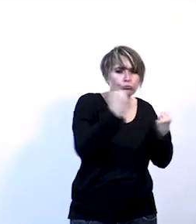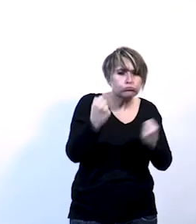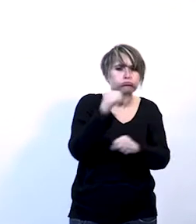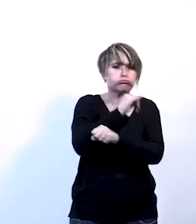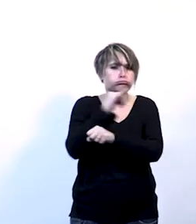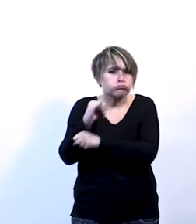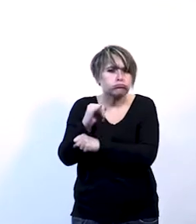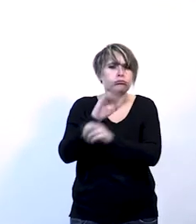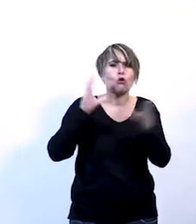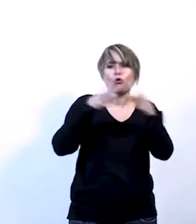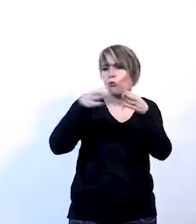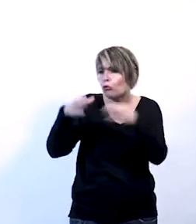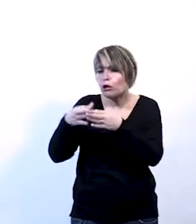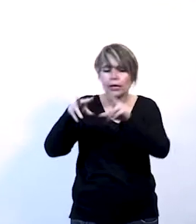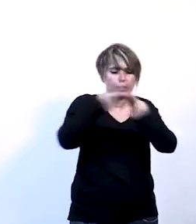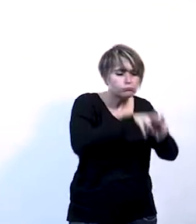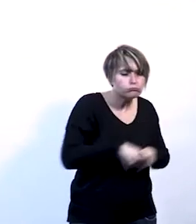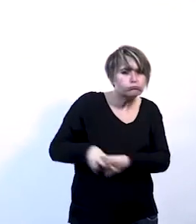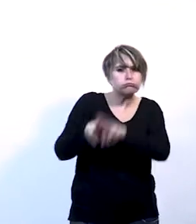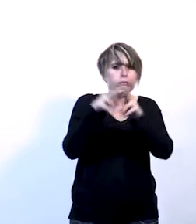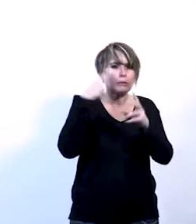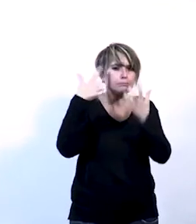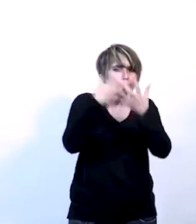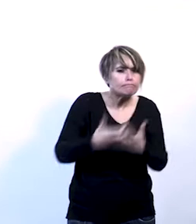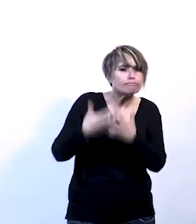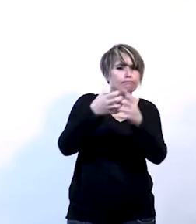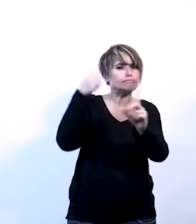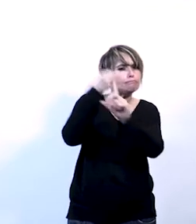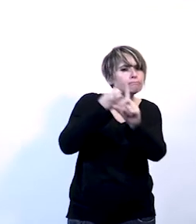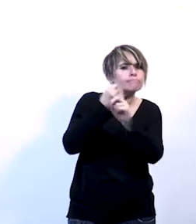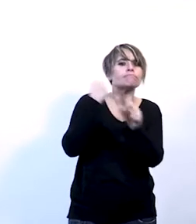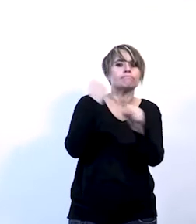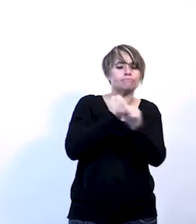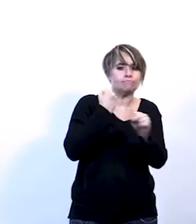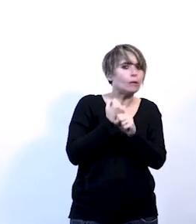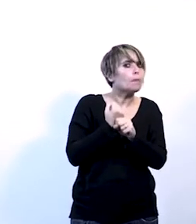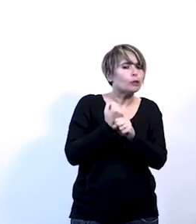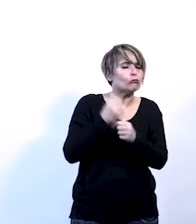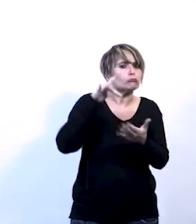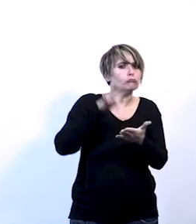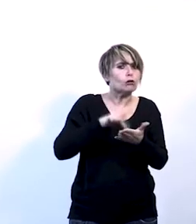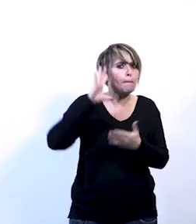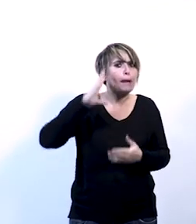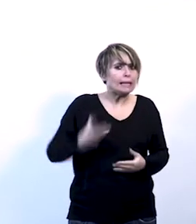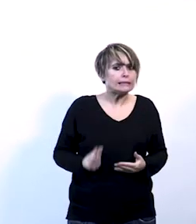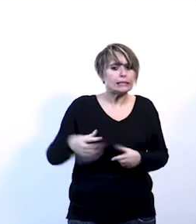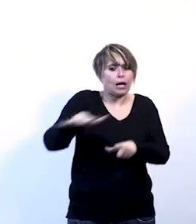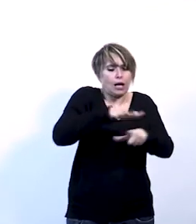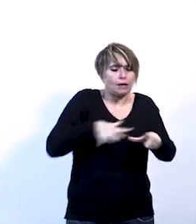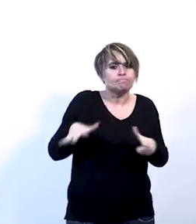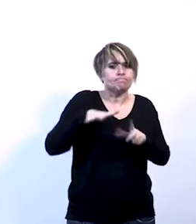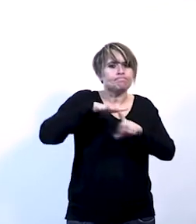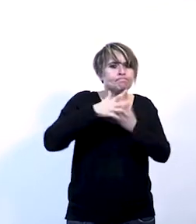en diferentes comunidades, ámbitos de pelea, de trabajo, pero evidentemente existe en Palestina